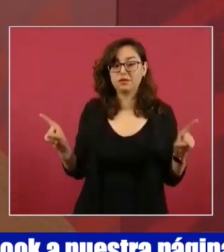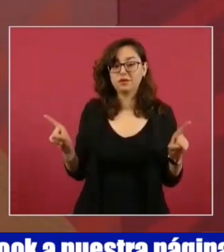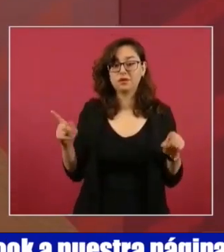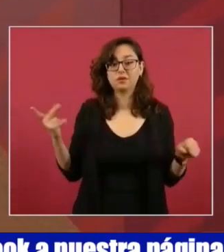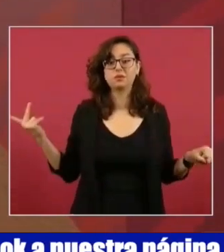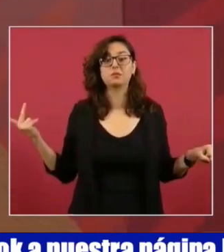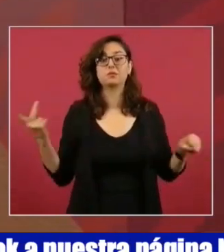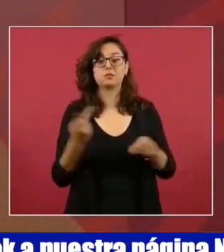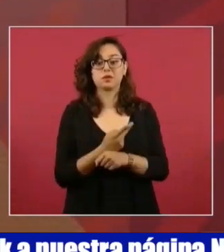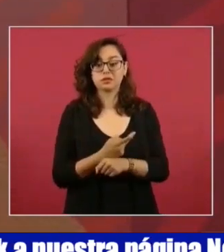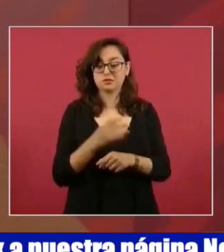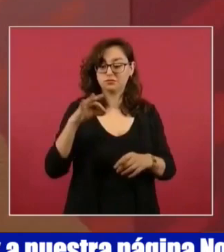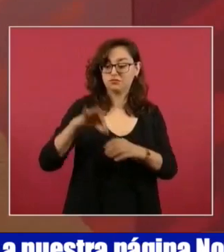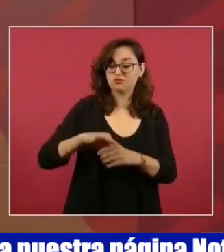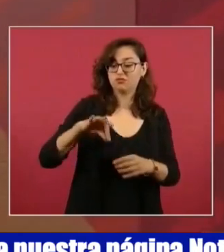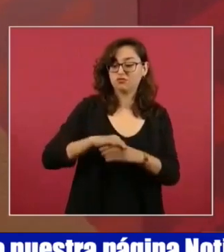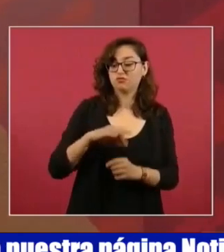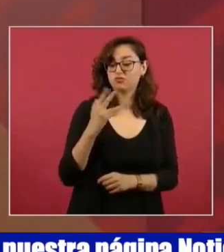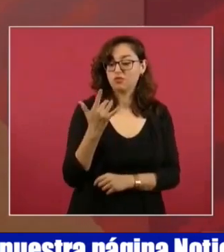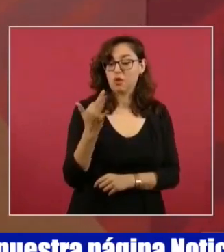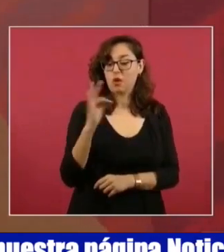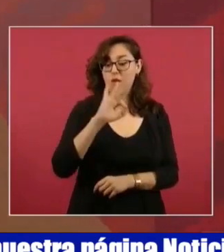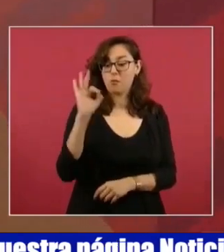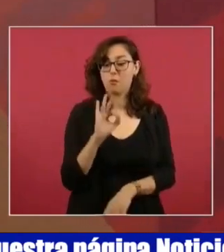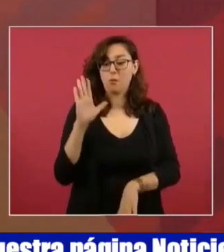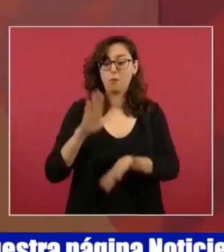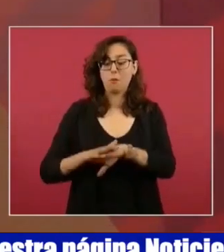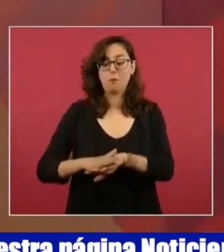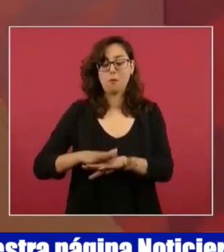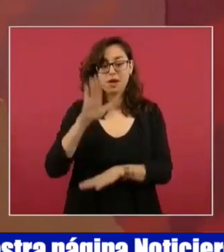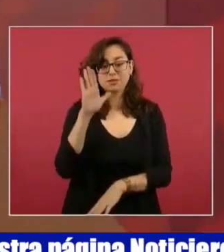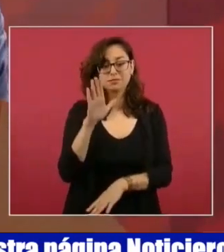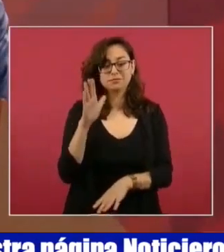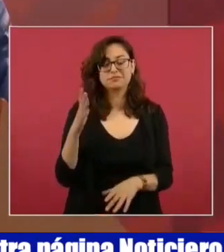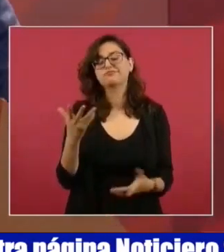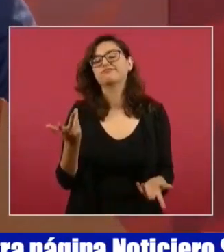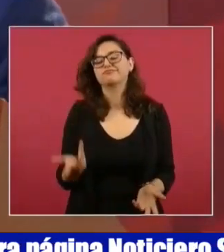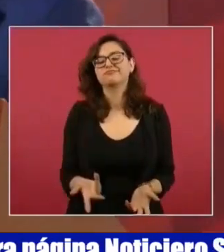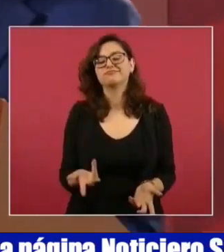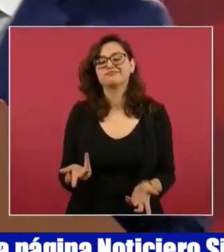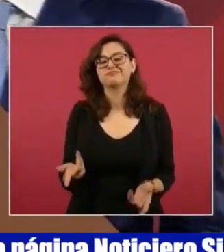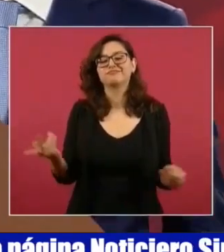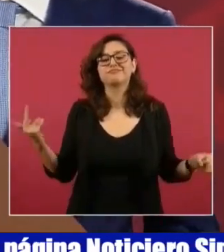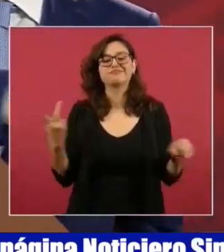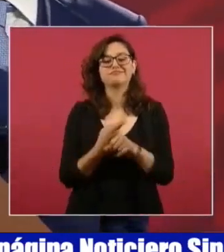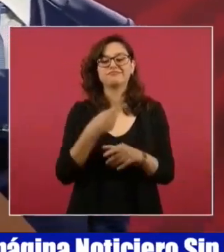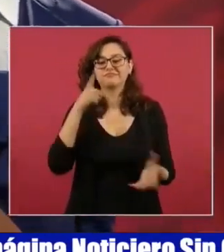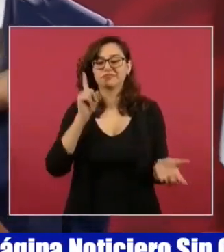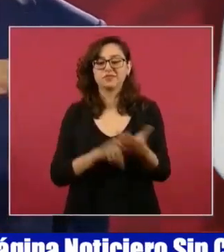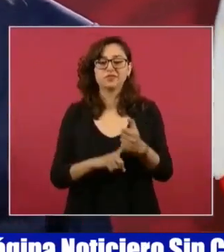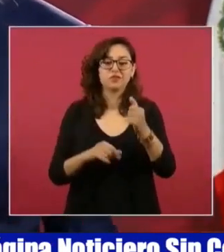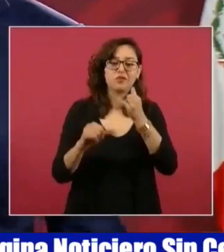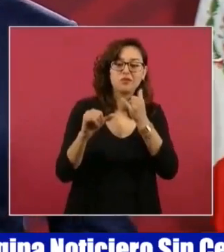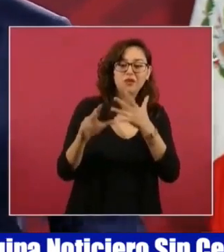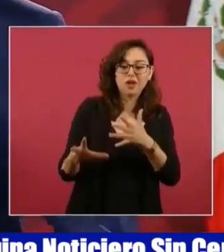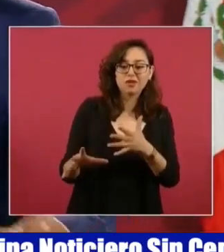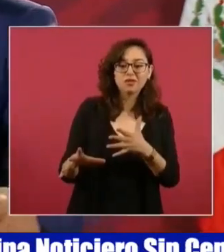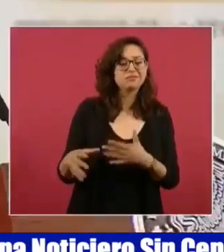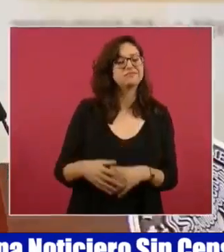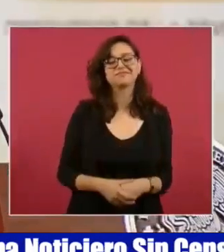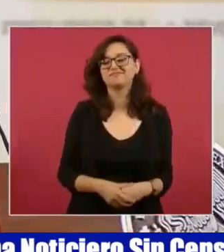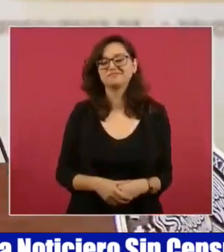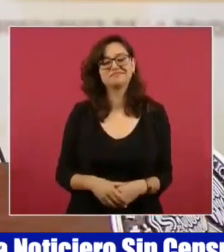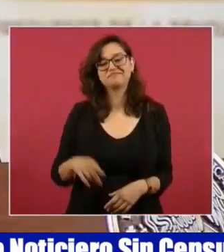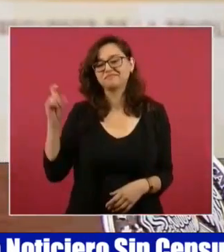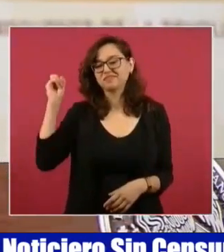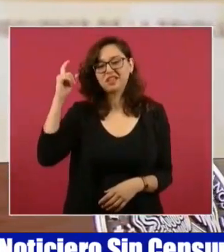del 50%, ya es muy difícil el